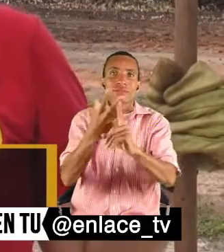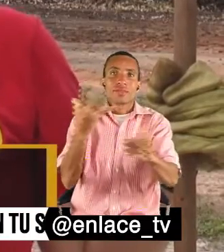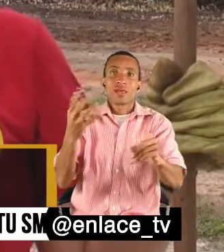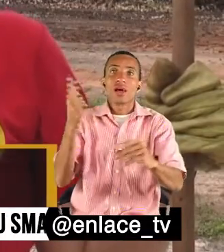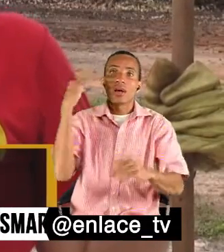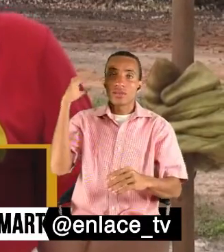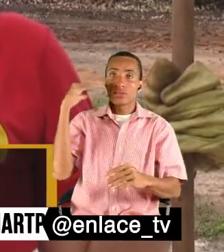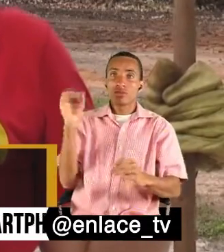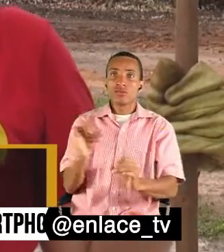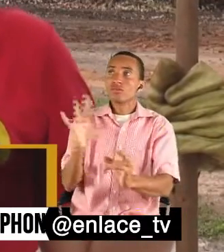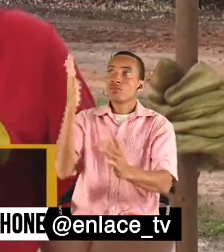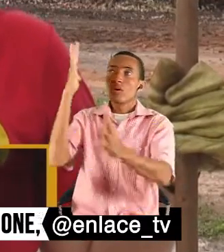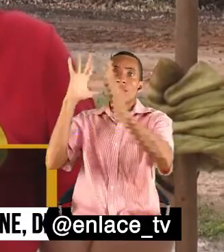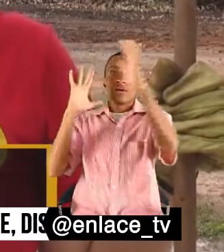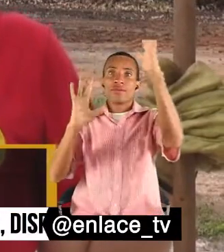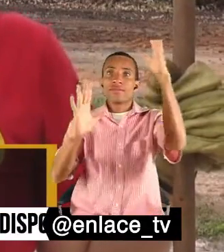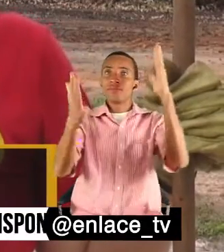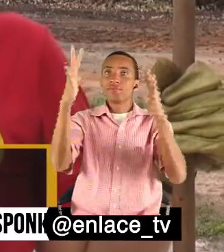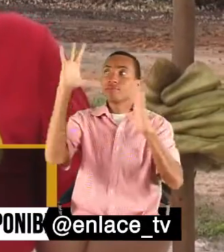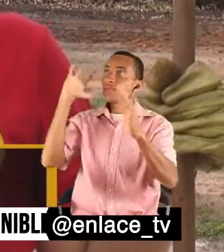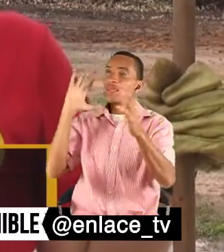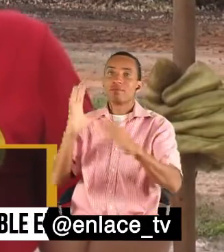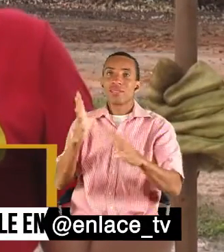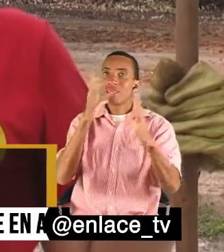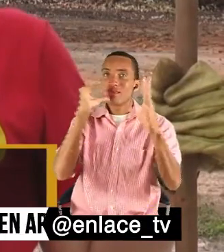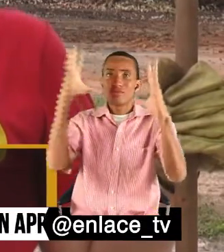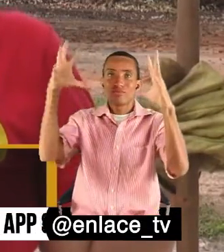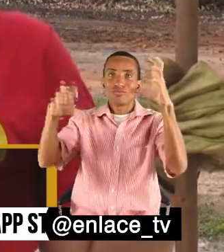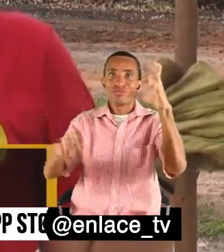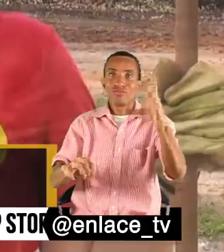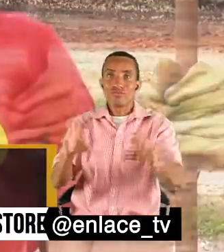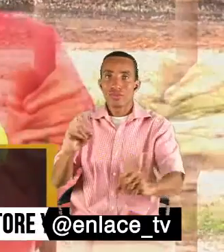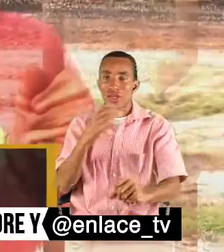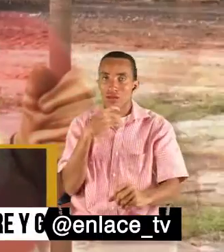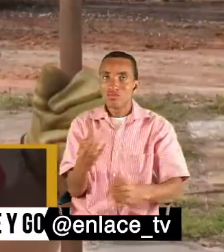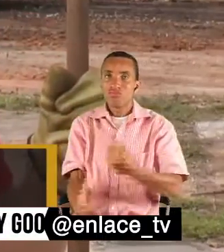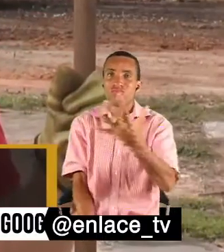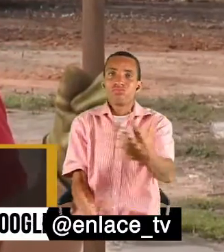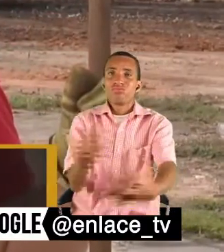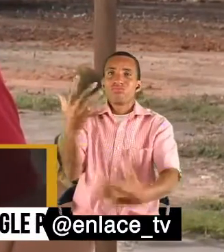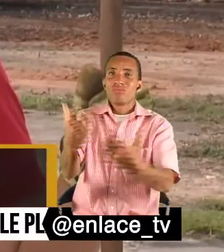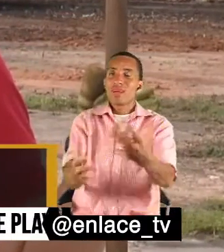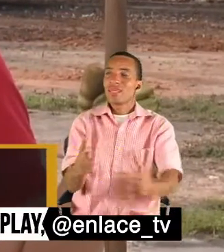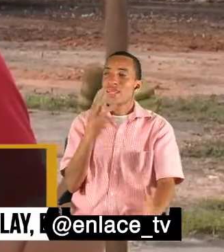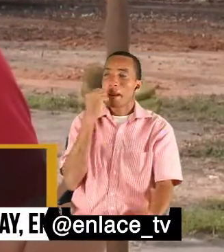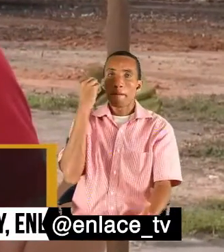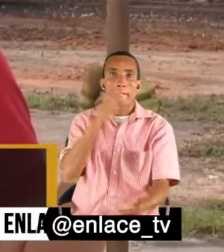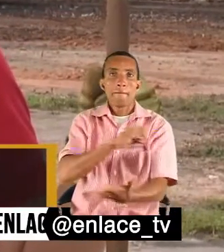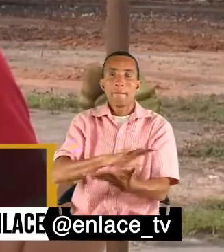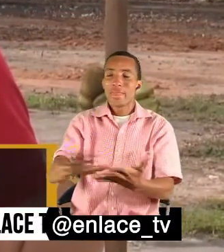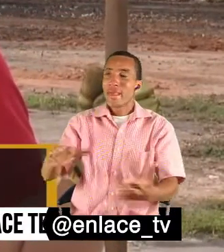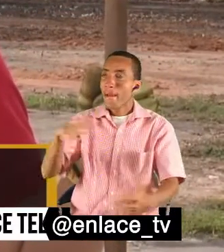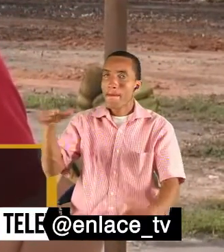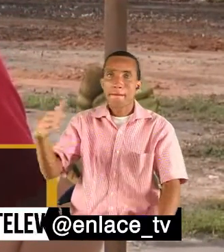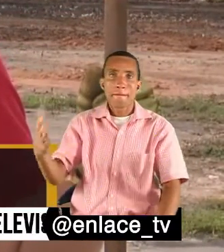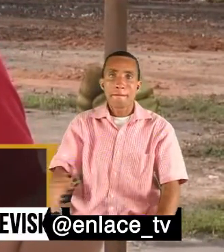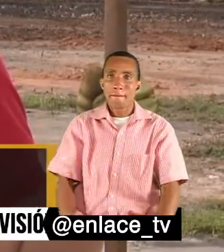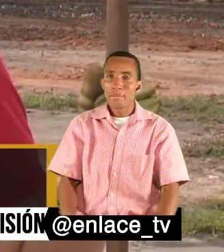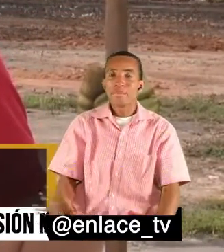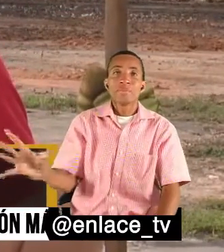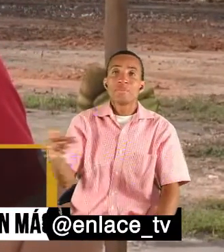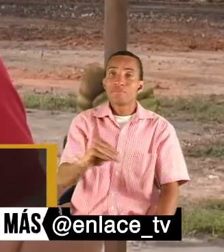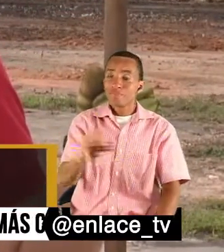de árboles muy bonito, ya no existe porque lo han quemado, así que están completando una actividad de reconocimiento a nuestros humedales